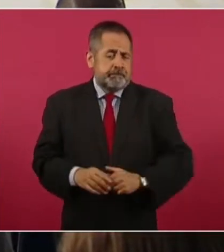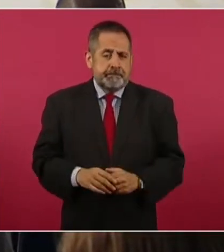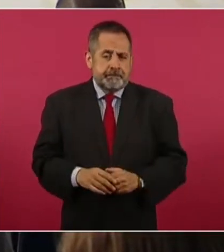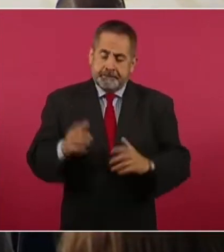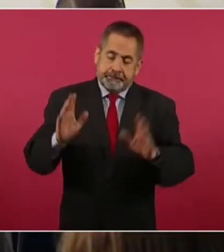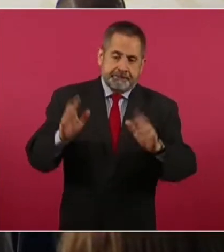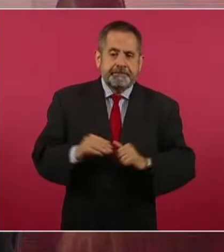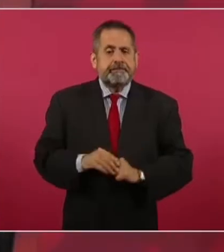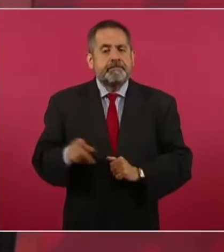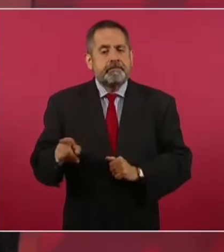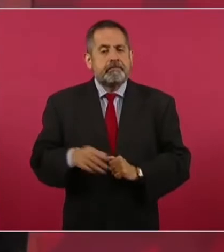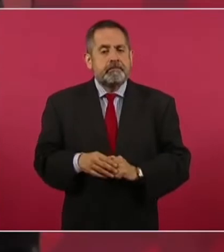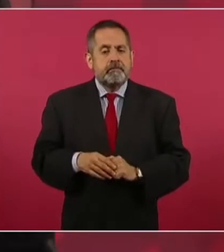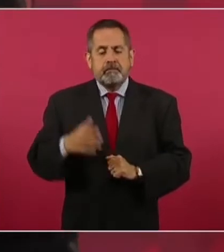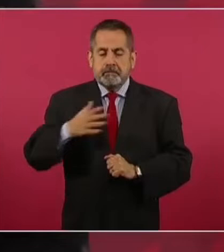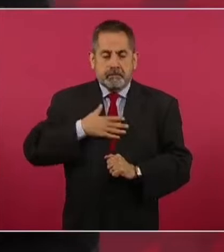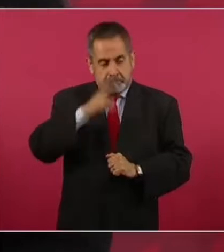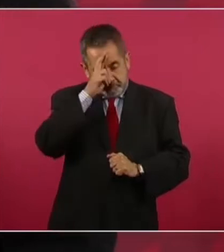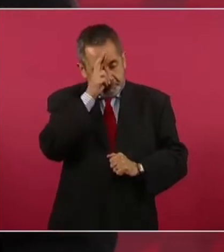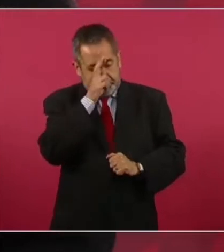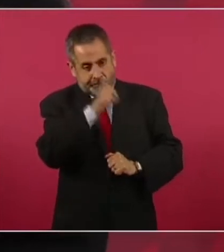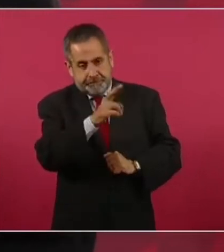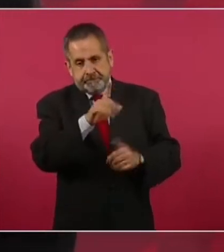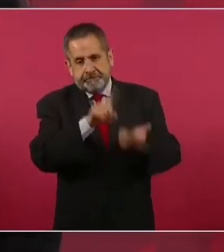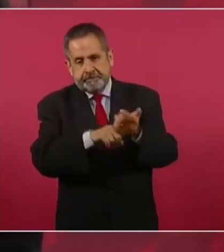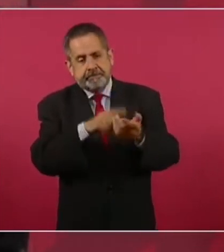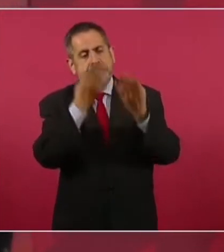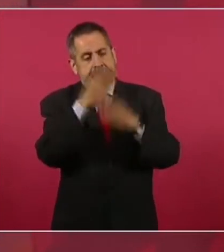Pero bueno, nosotros somos respetuosos